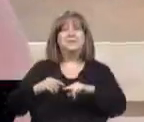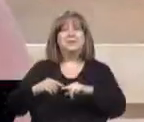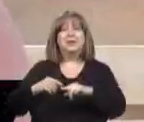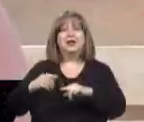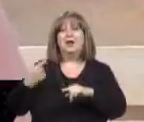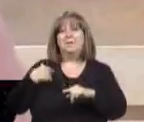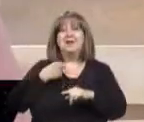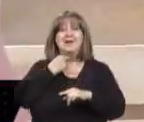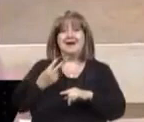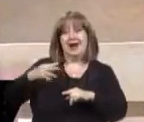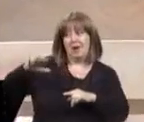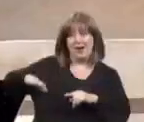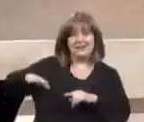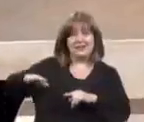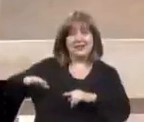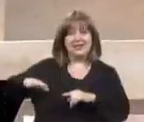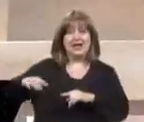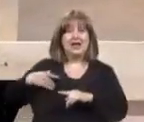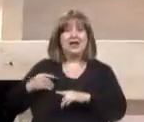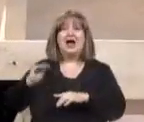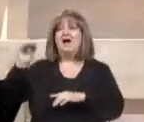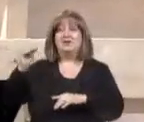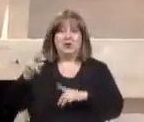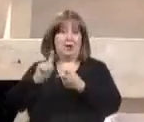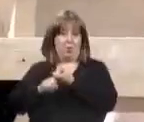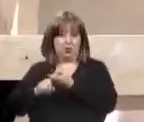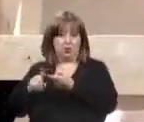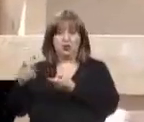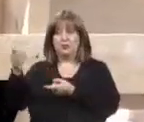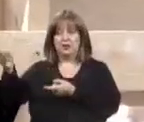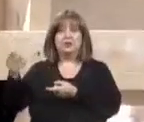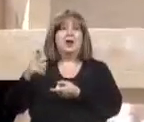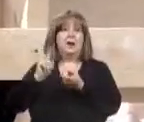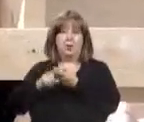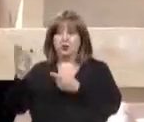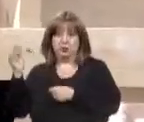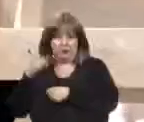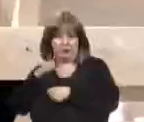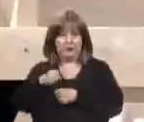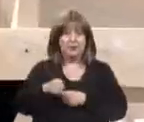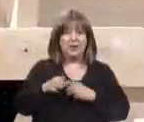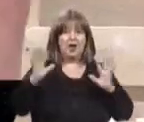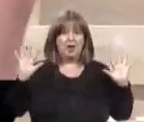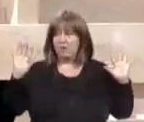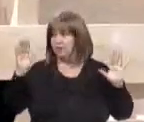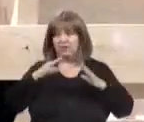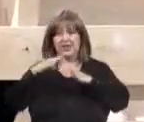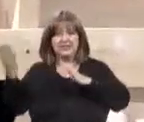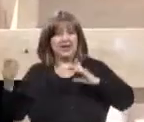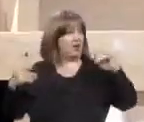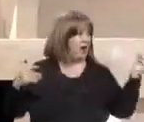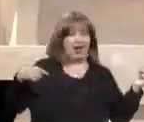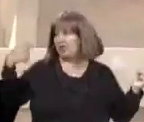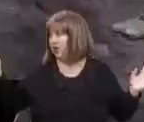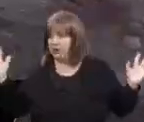la del medio salió corriendo y sale a mi marido entonces viene mi marido y en eso se empiezan a acercar los vecinos la